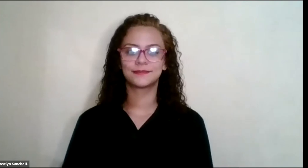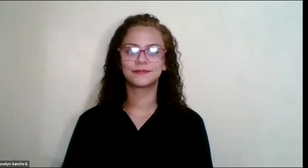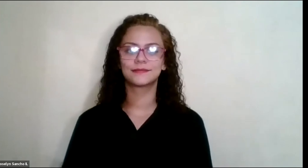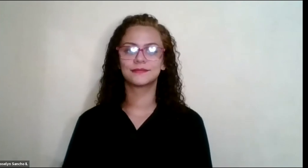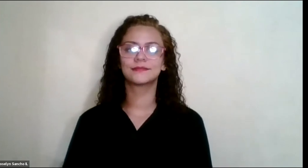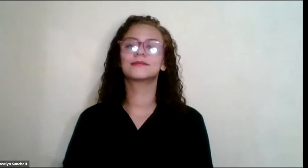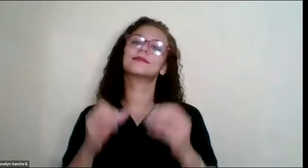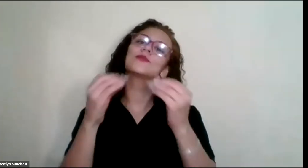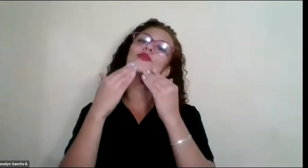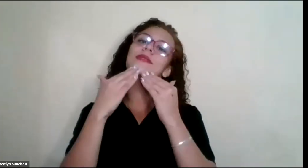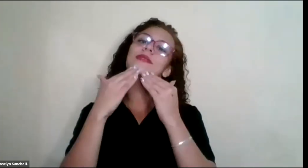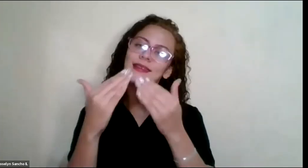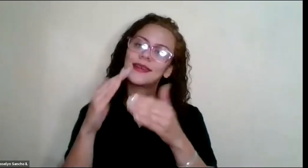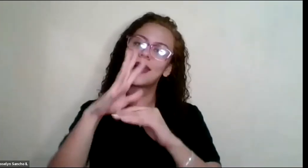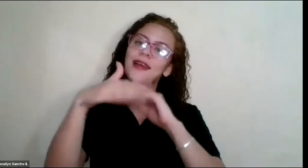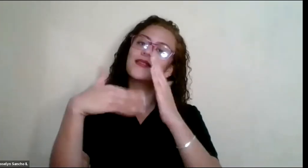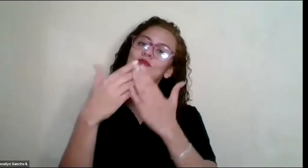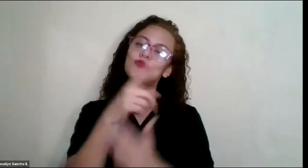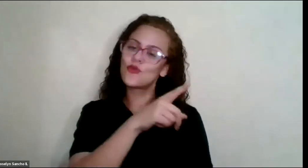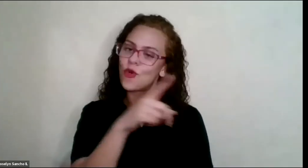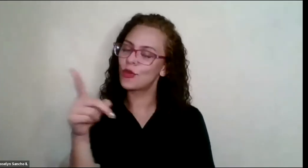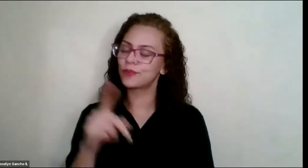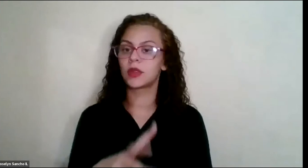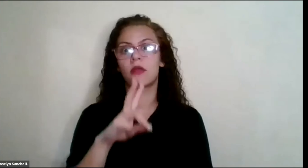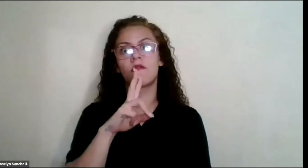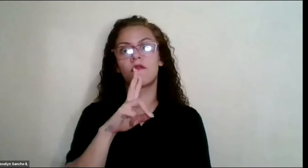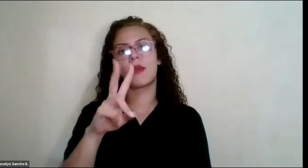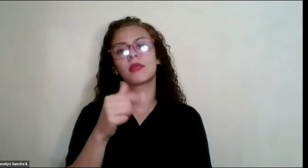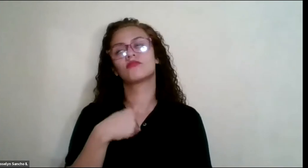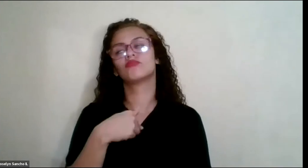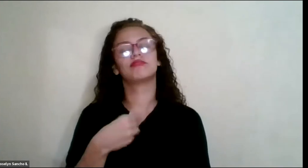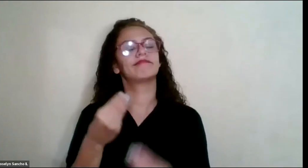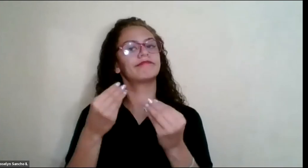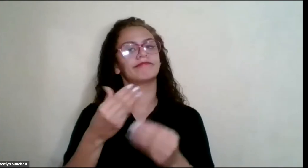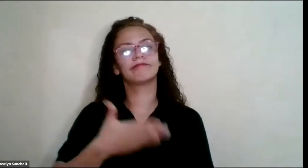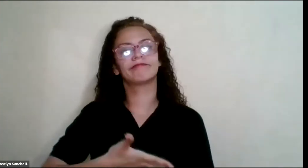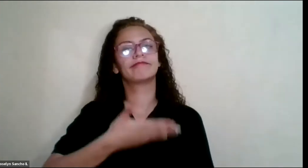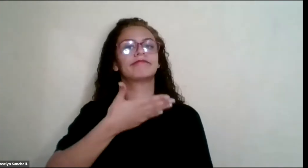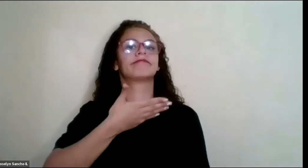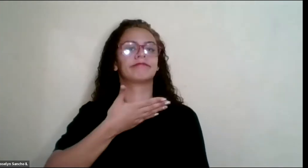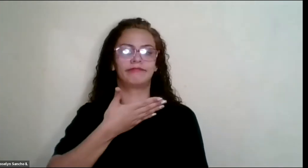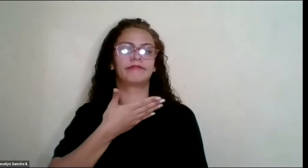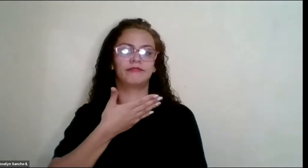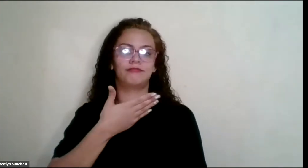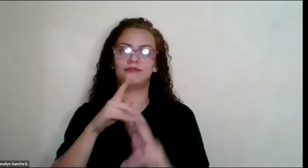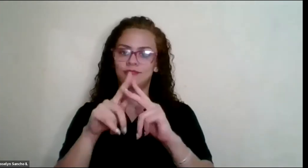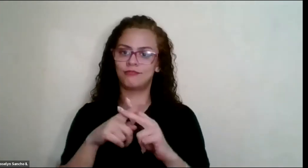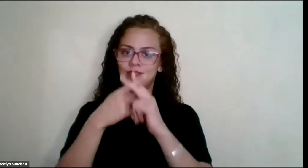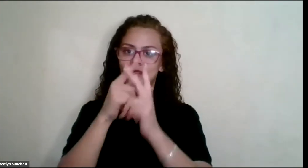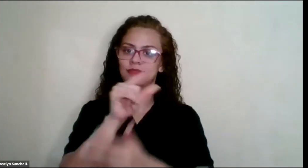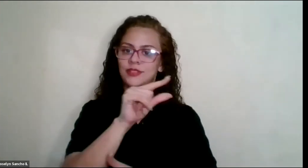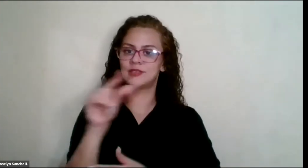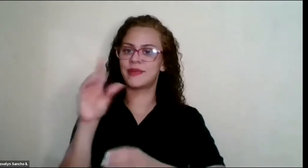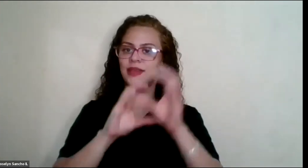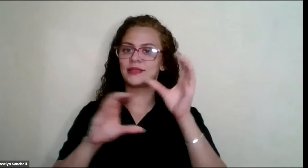Muchísimas gracias a todos y todas. Yo realmente estoy muy honrada de inaugurar la Semana de la Ciencia